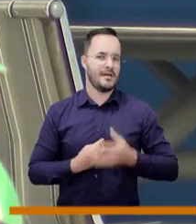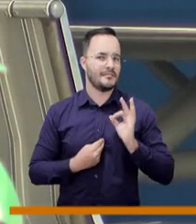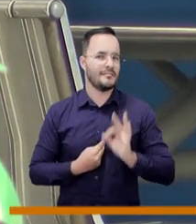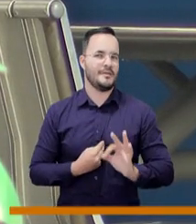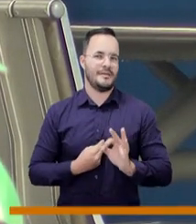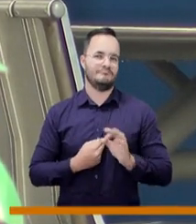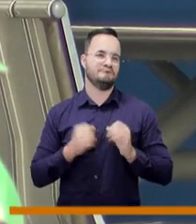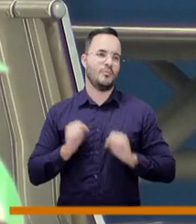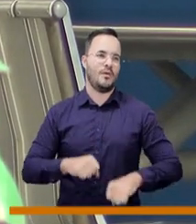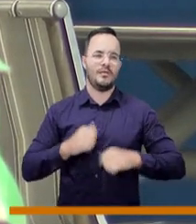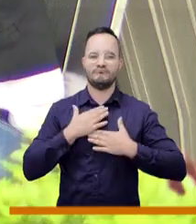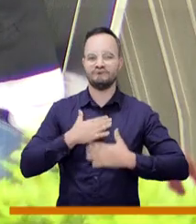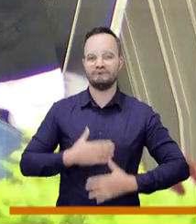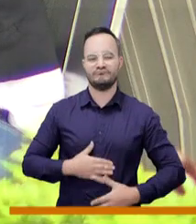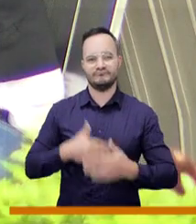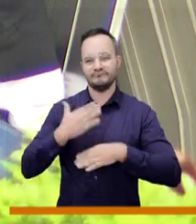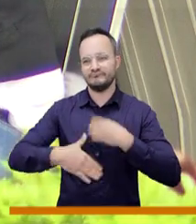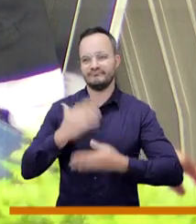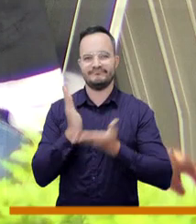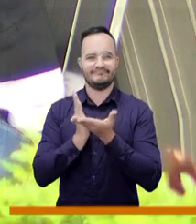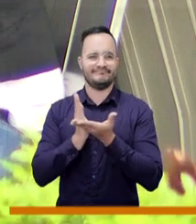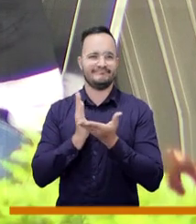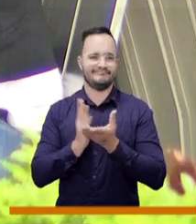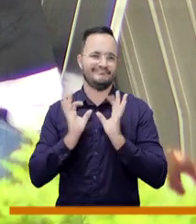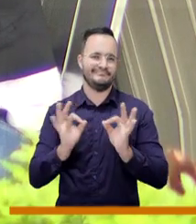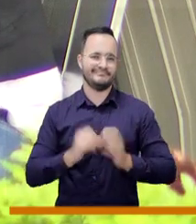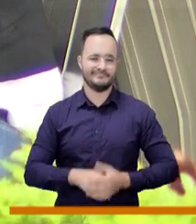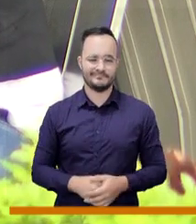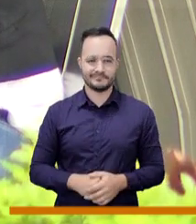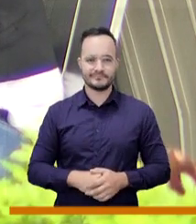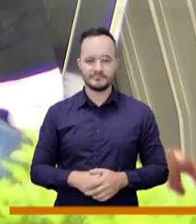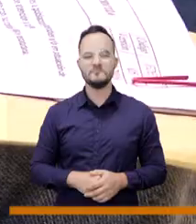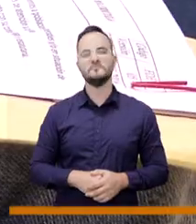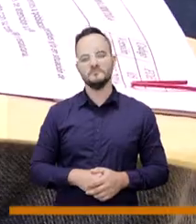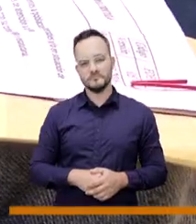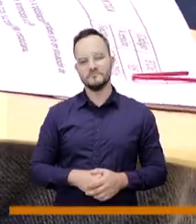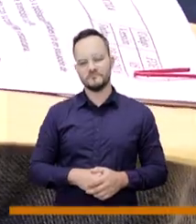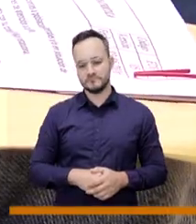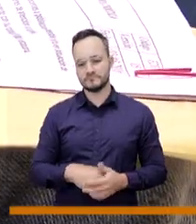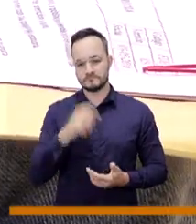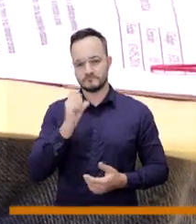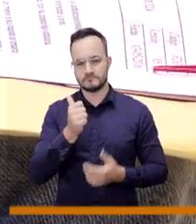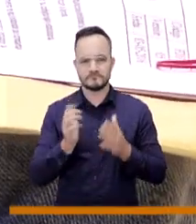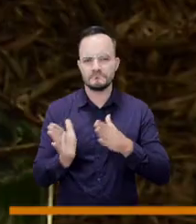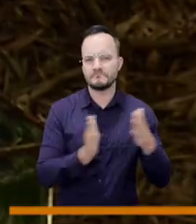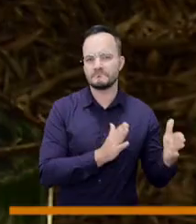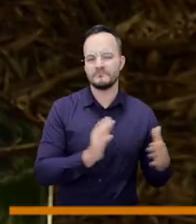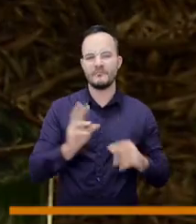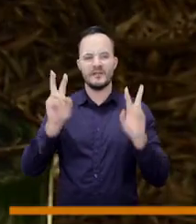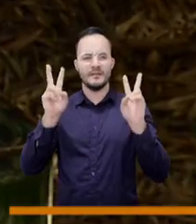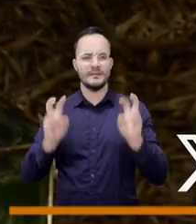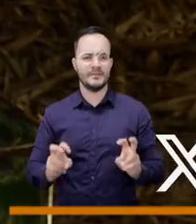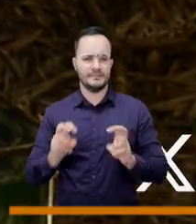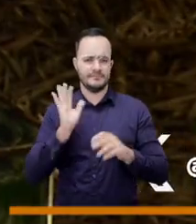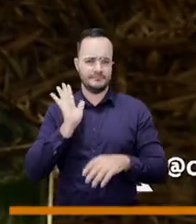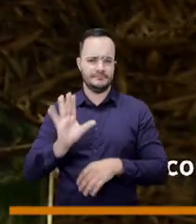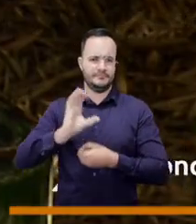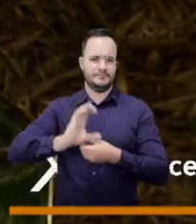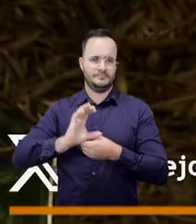las garantías necesarias para poder estudiar en estas universidades. Bueno, pues concejal, hablemos de temas